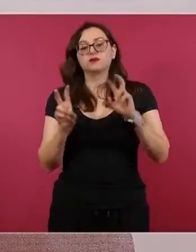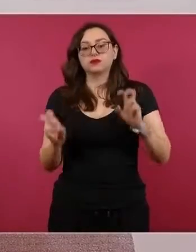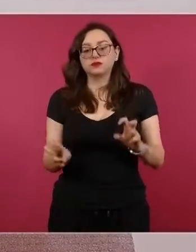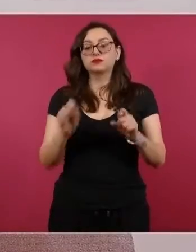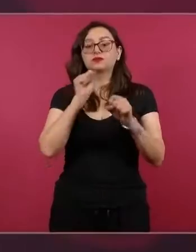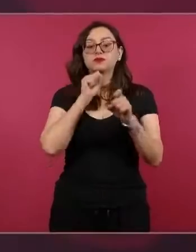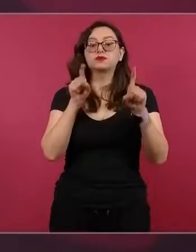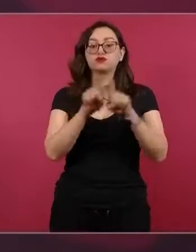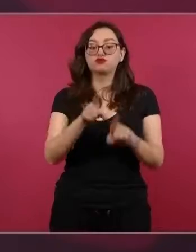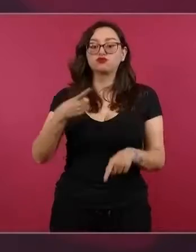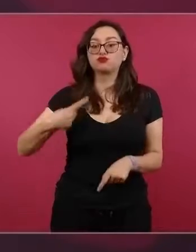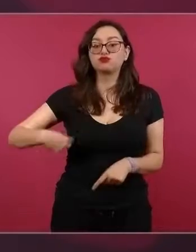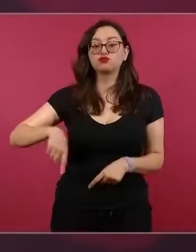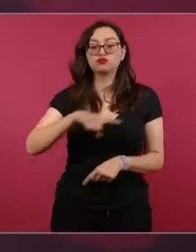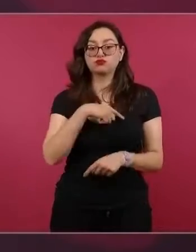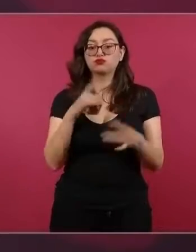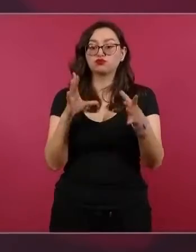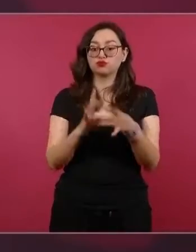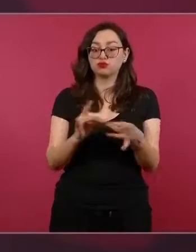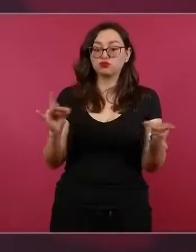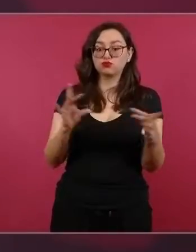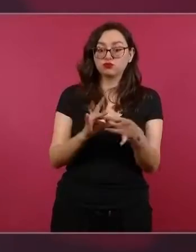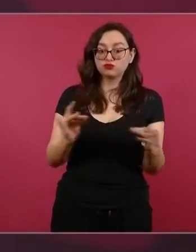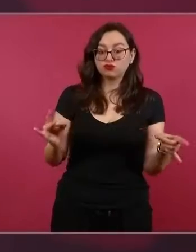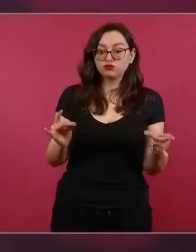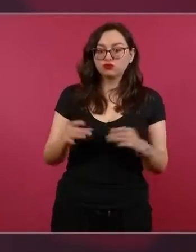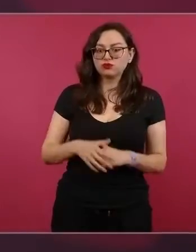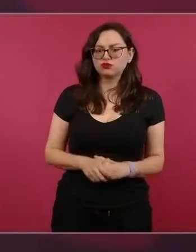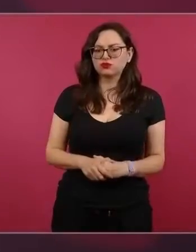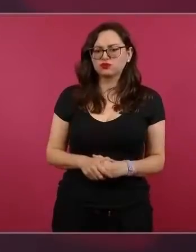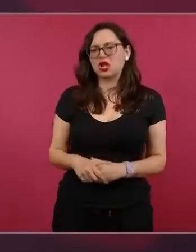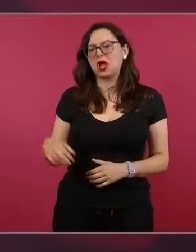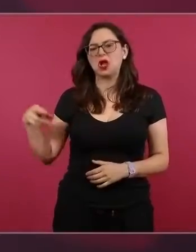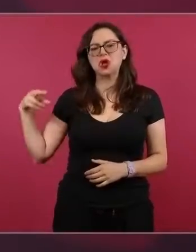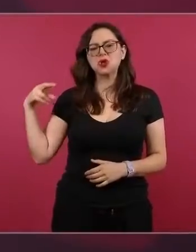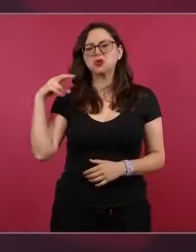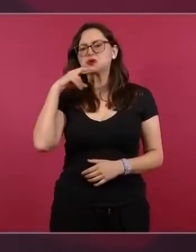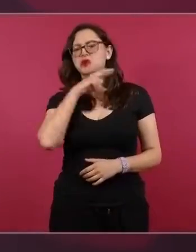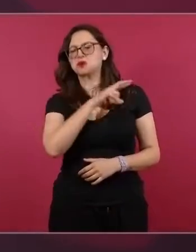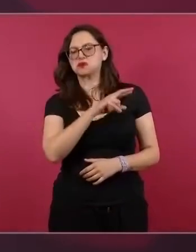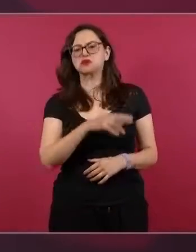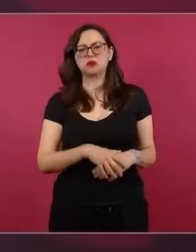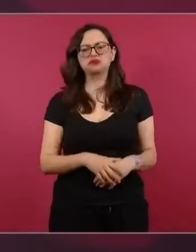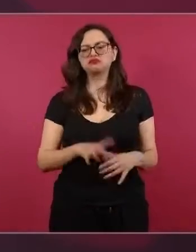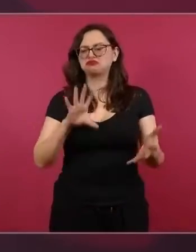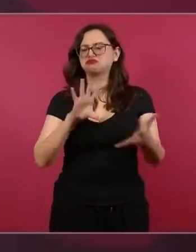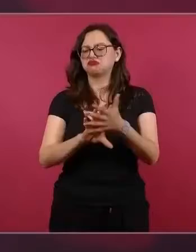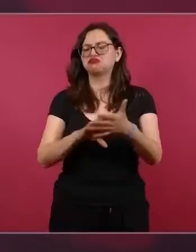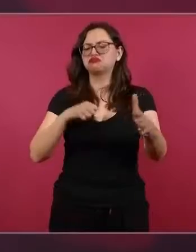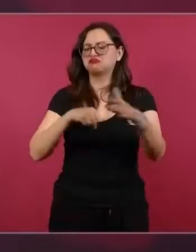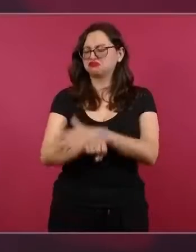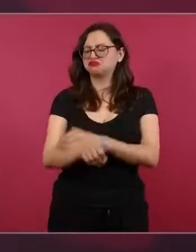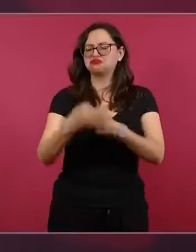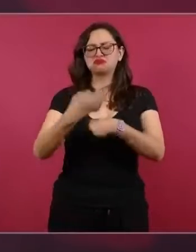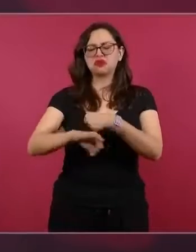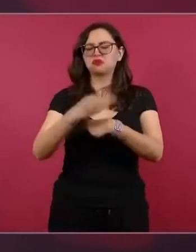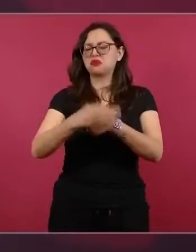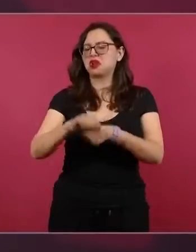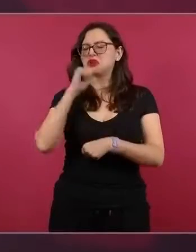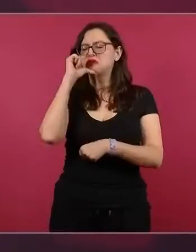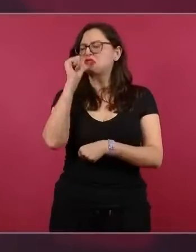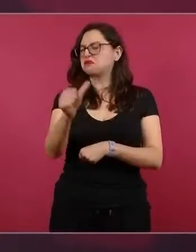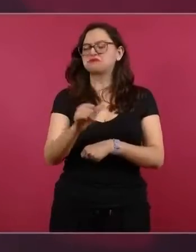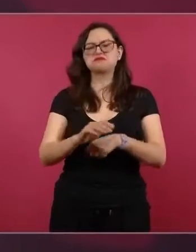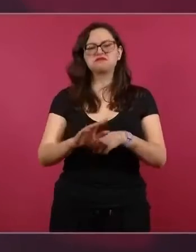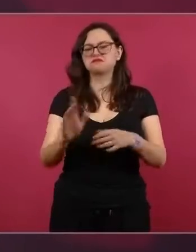dicho es: no se puede tomar una decisión de esa magnitud sin valorar los impactos que puede tener en el